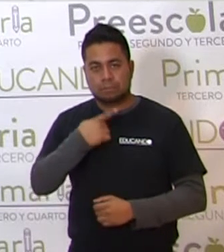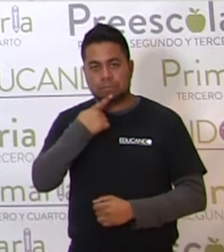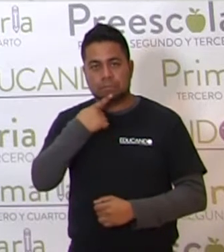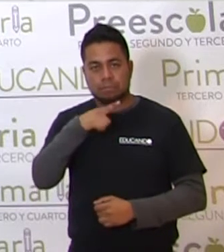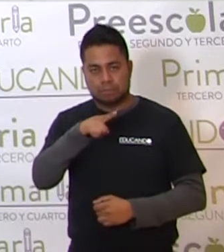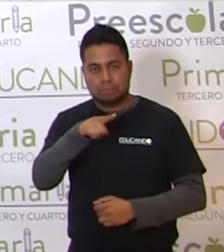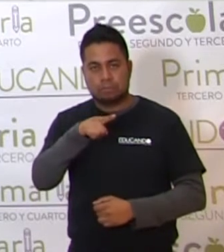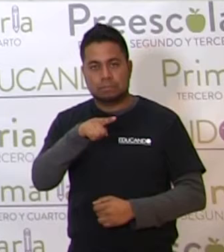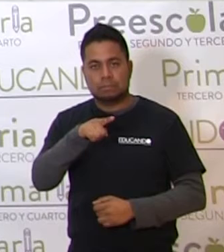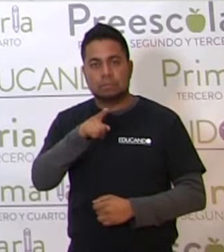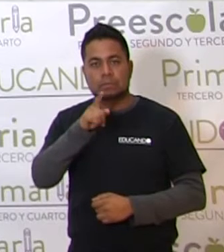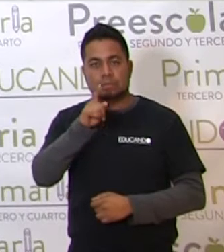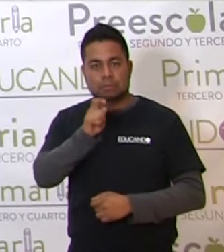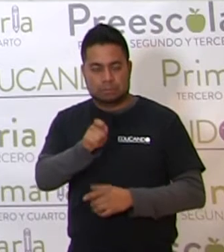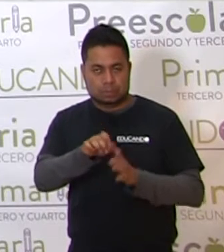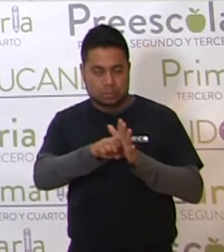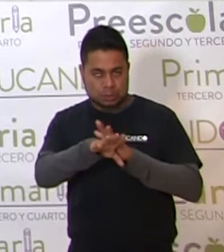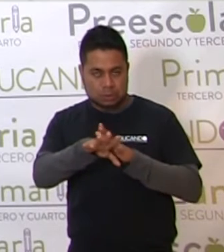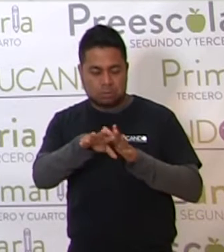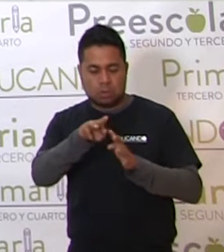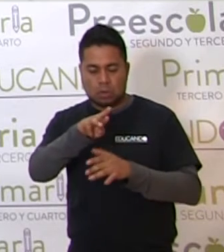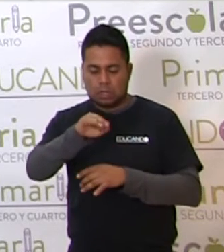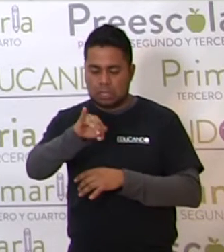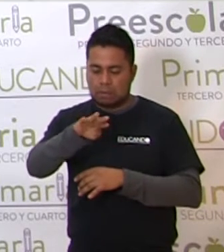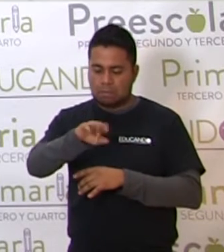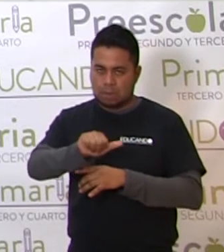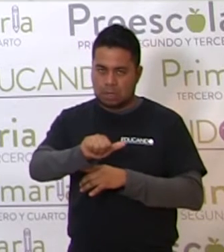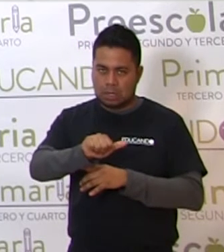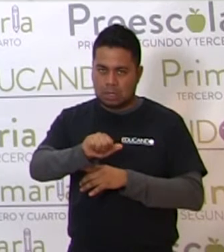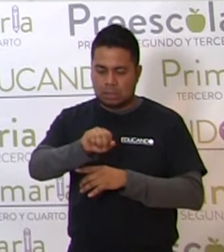un momento lo que es la rima